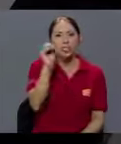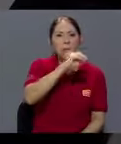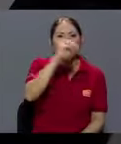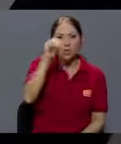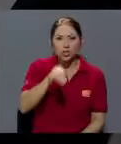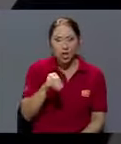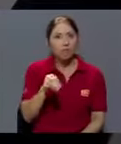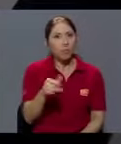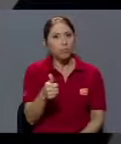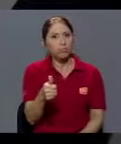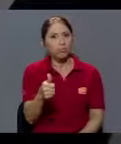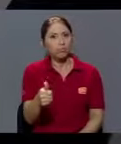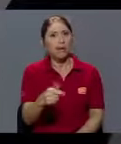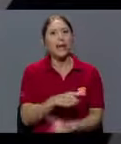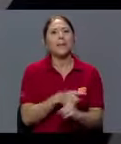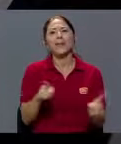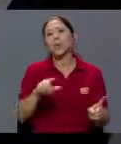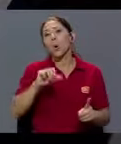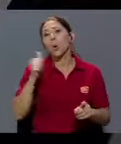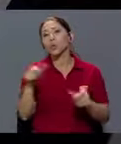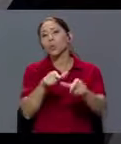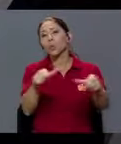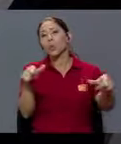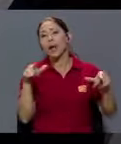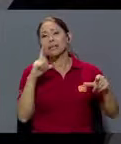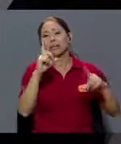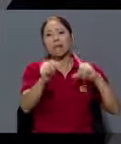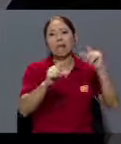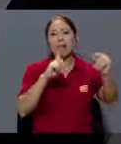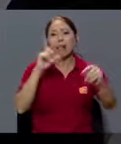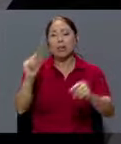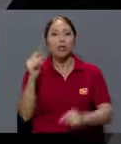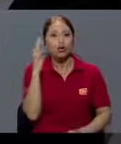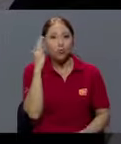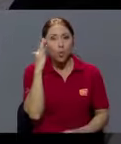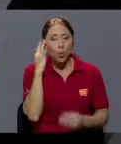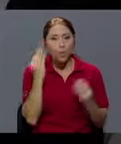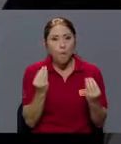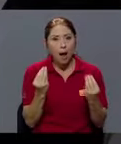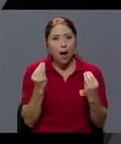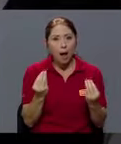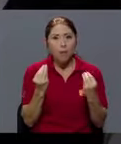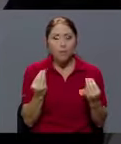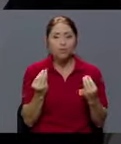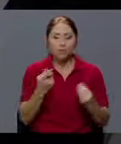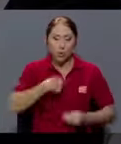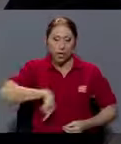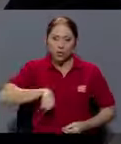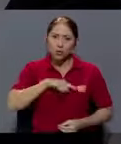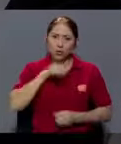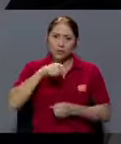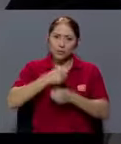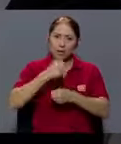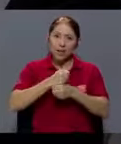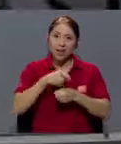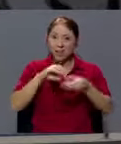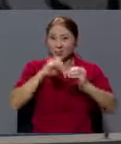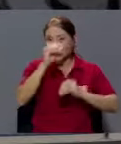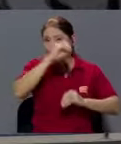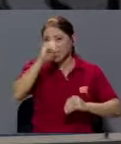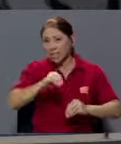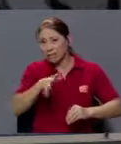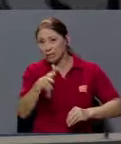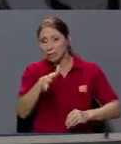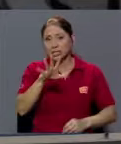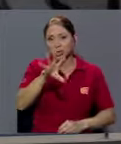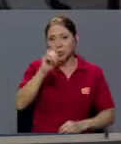en el 80%, ¿verdad? Pero estas otras regiones que sí nos preocupa mucho y nos invita a hacer algo por ellas son porcentajes que